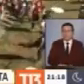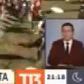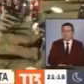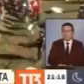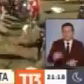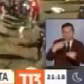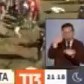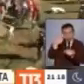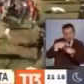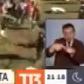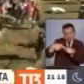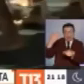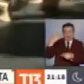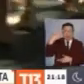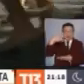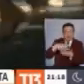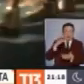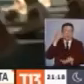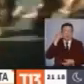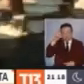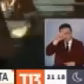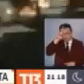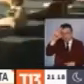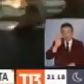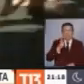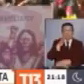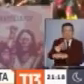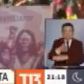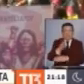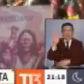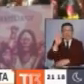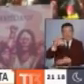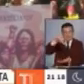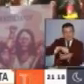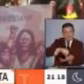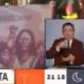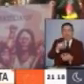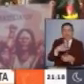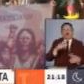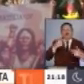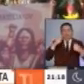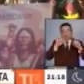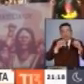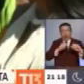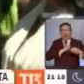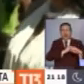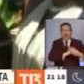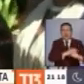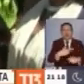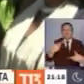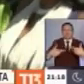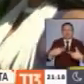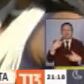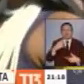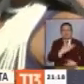comunicación para subirse a una ola de determinados determinados discursos y eso me parece me parece es muy peligroso y me parece que